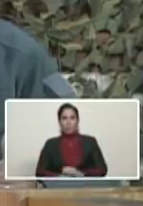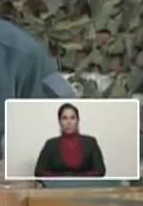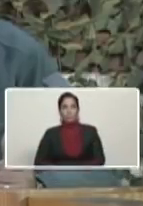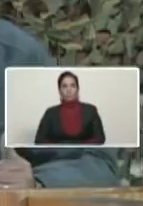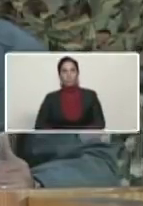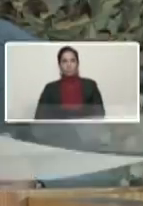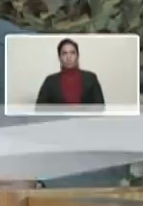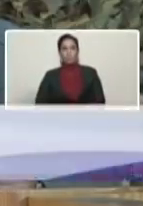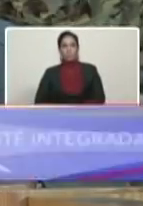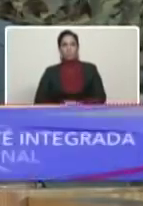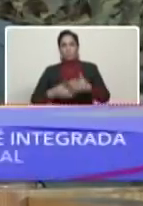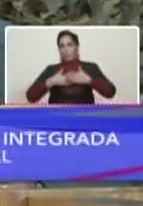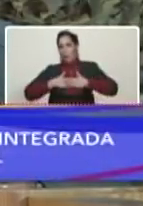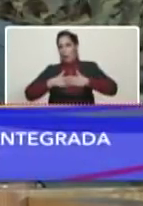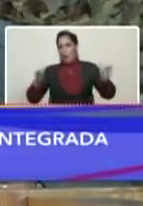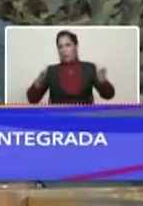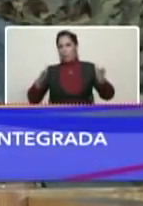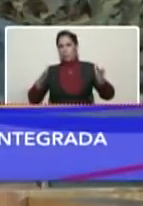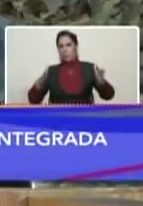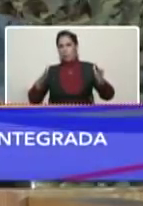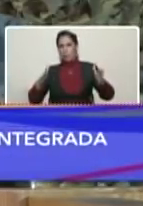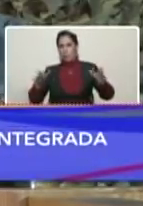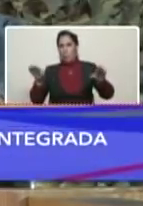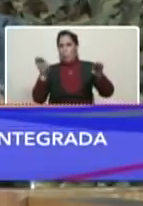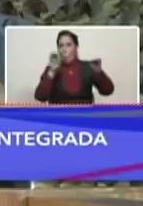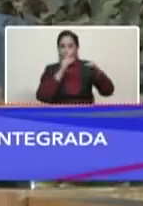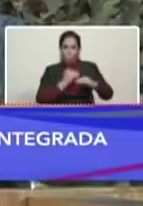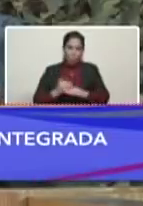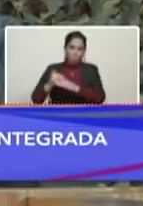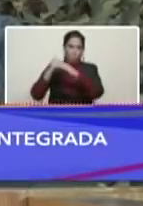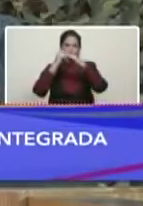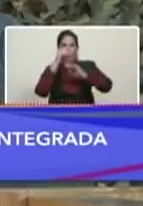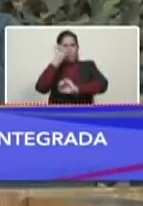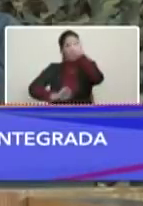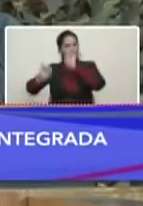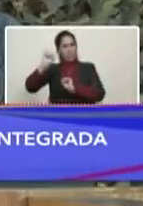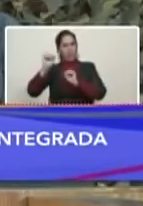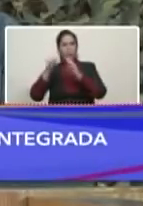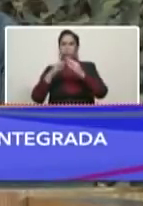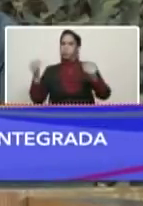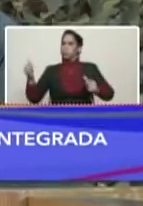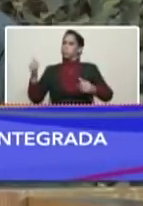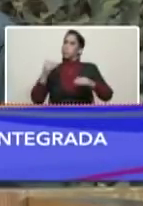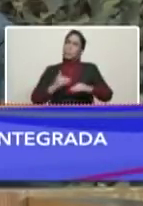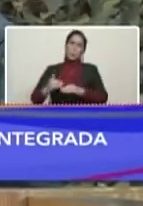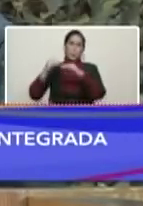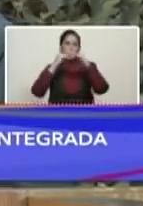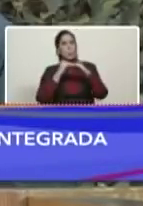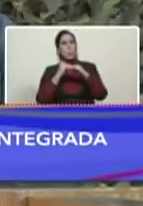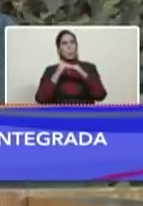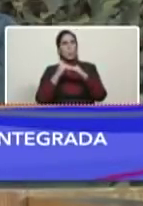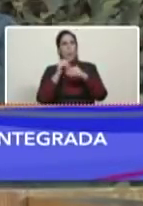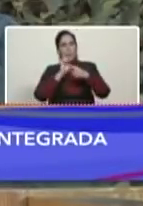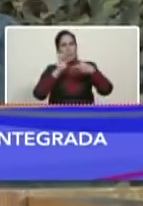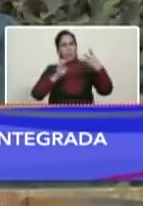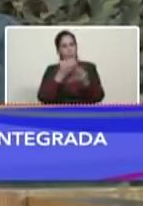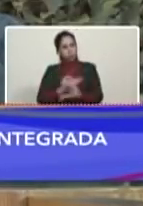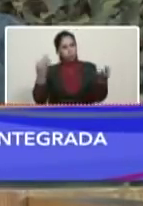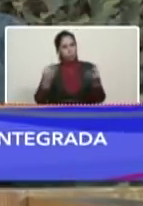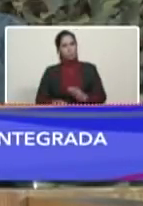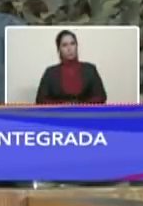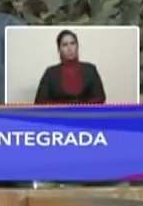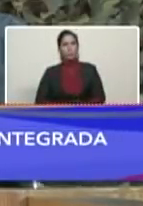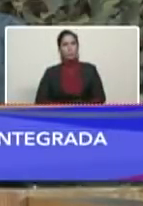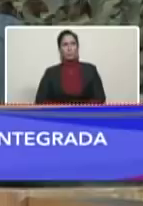y garantizarlo como un todo. Defenderlo en todas sus partes con una estrategia exitosa y